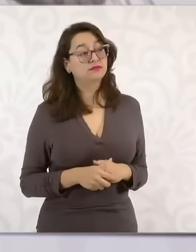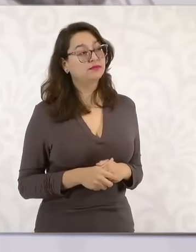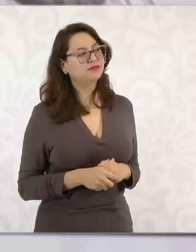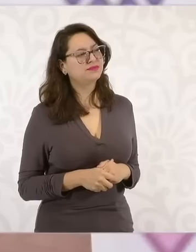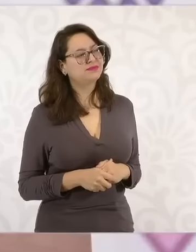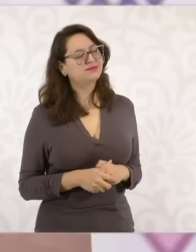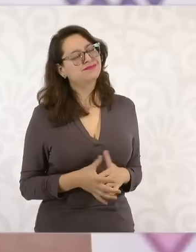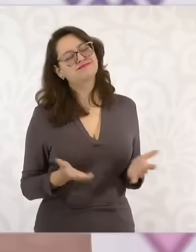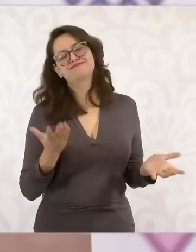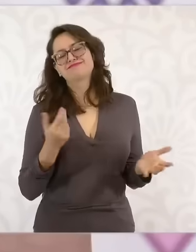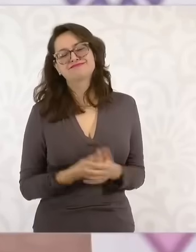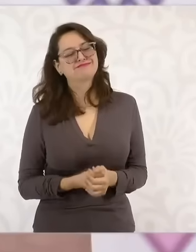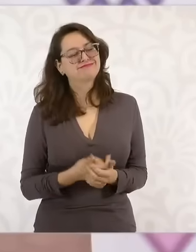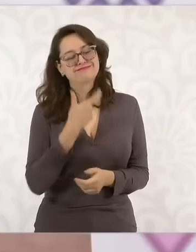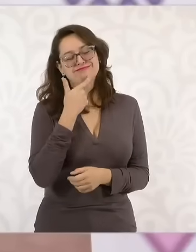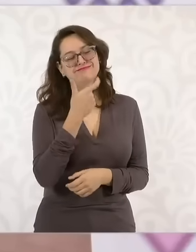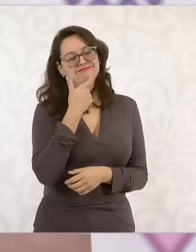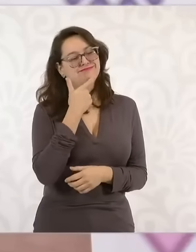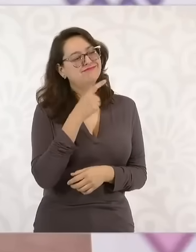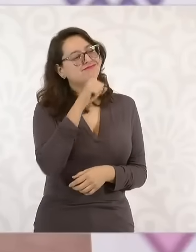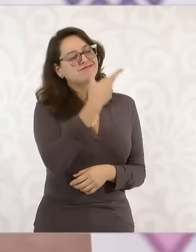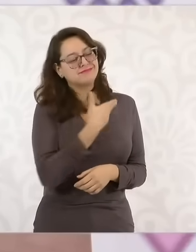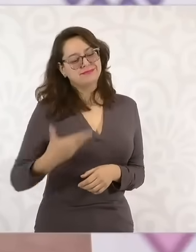Son formas de hablar del presidente Trump.